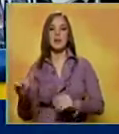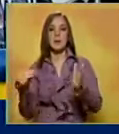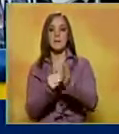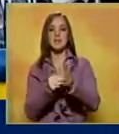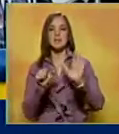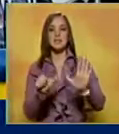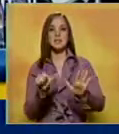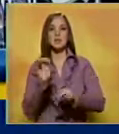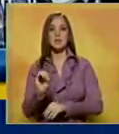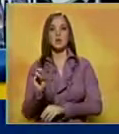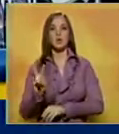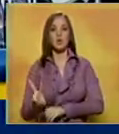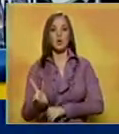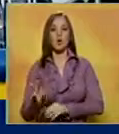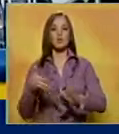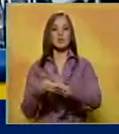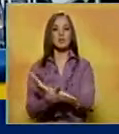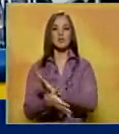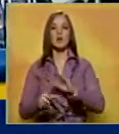33.602, para un